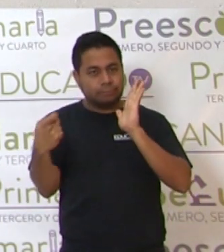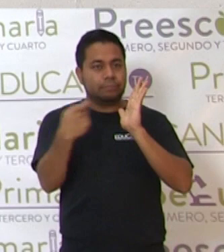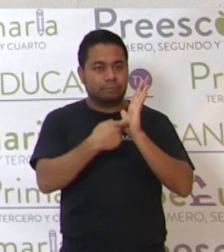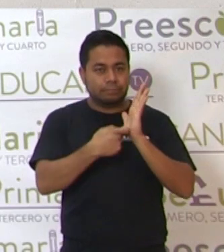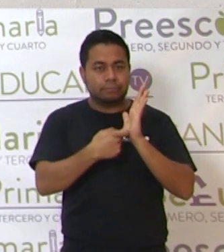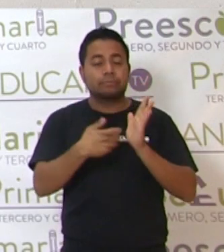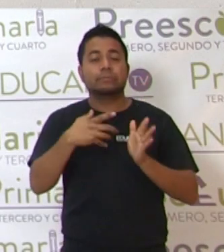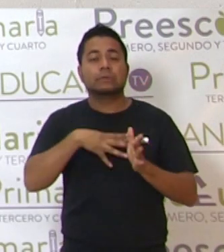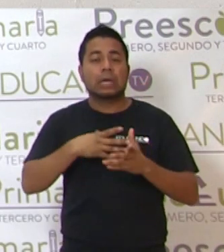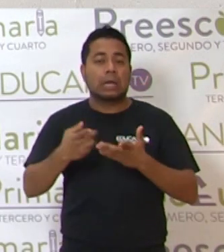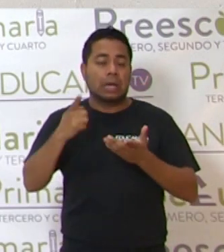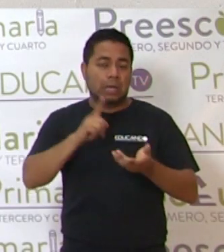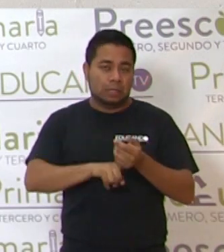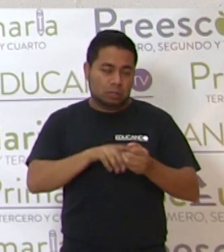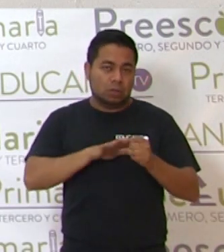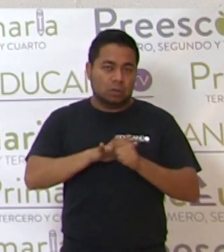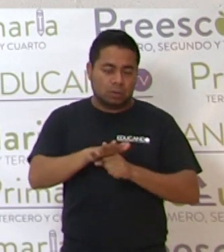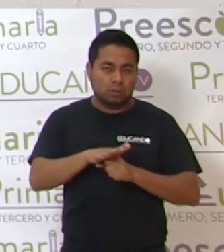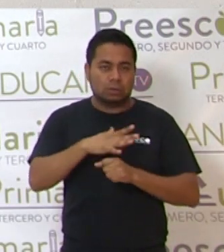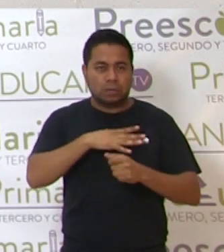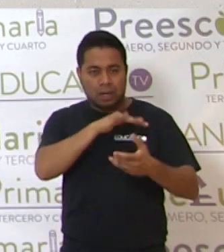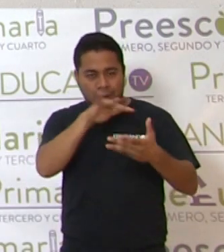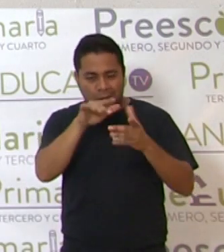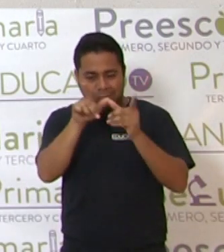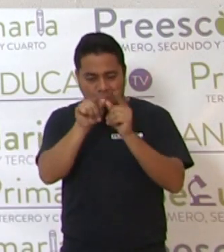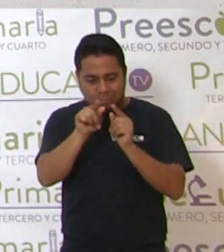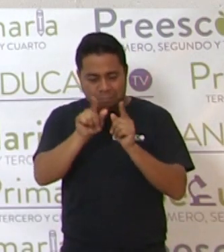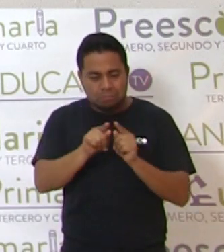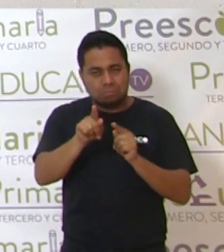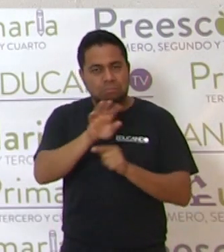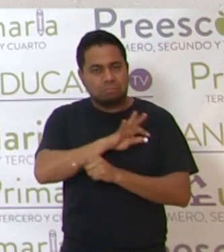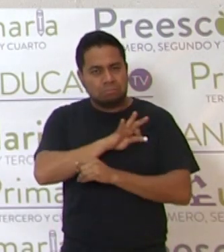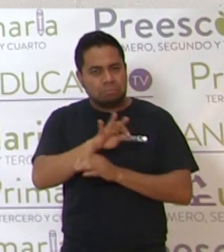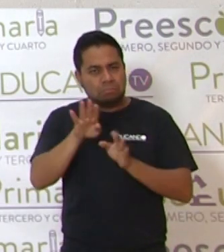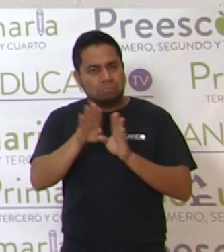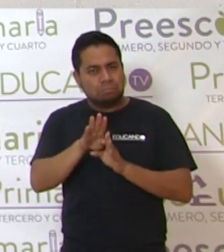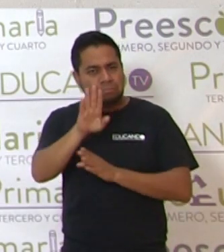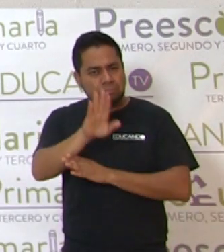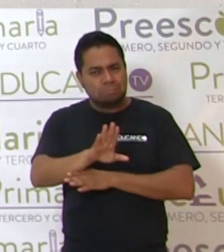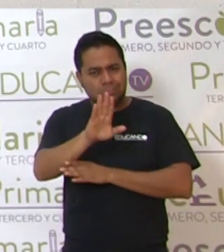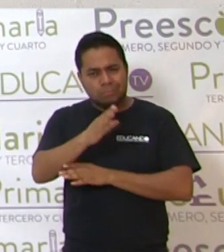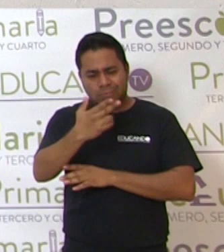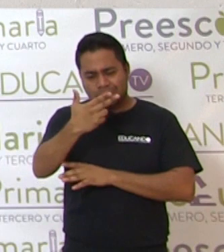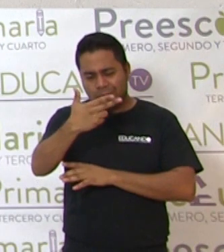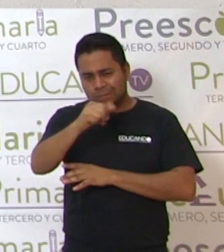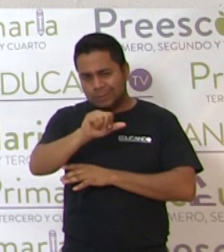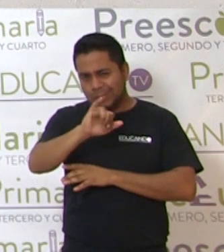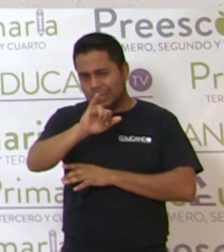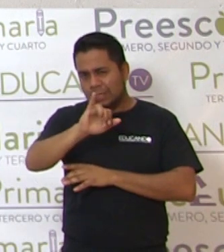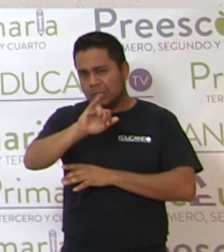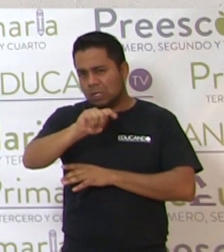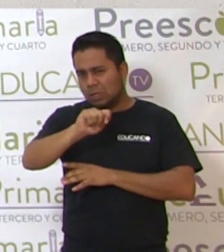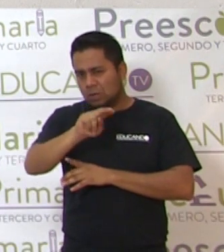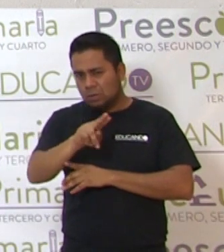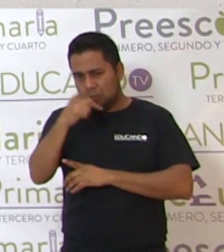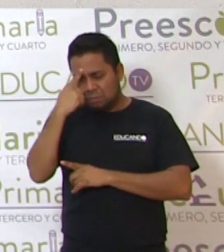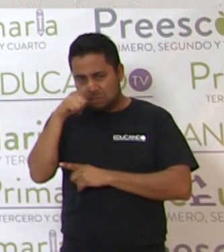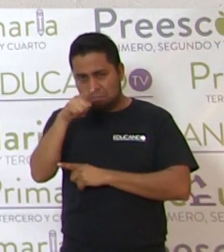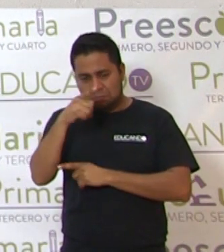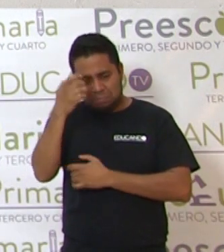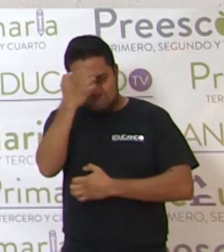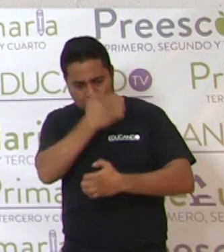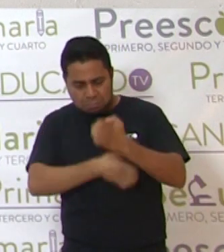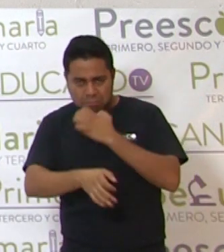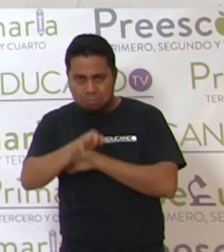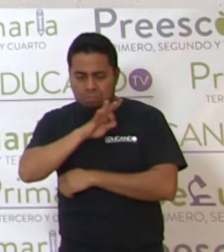que tiene pequeños textos que hasta los podrías manejar como unos tipos de haiku. Para que tú los vayas